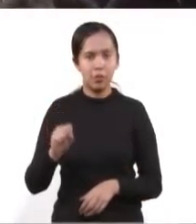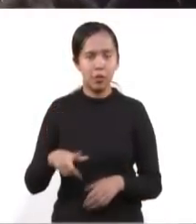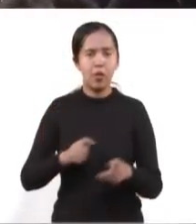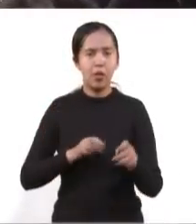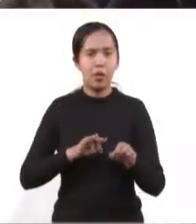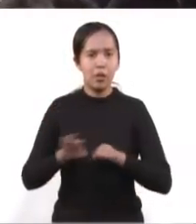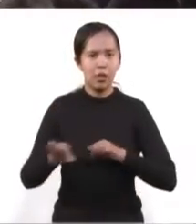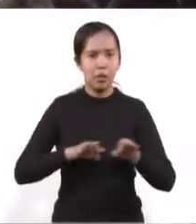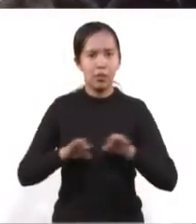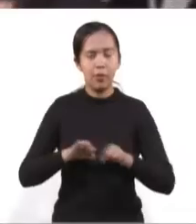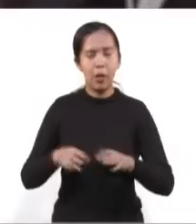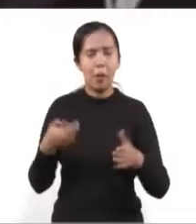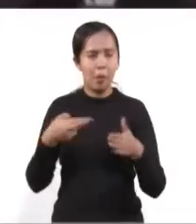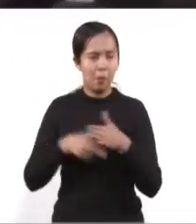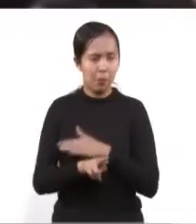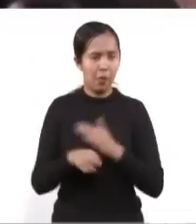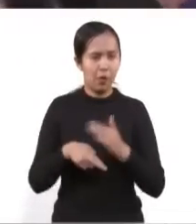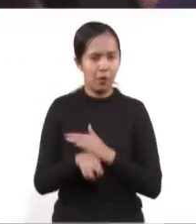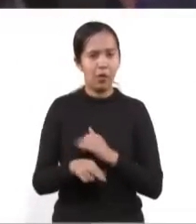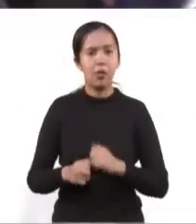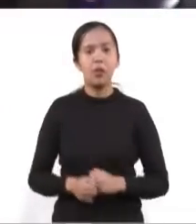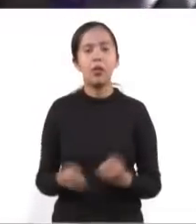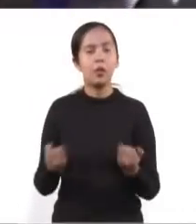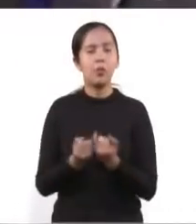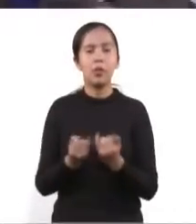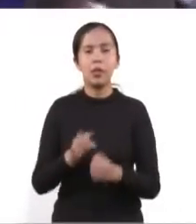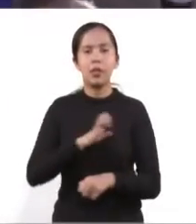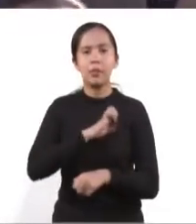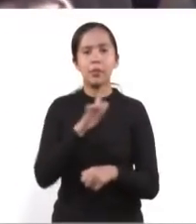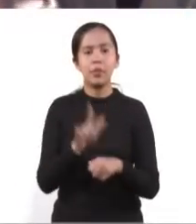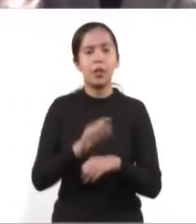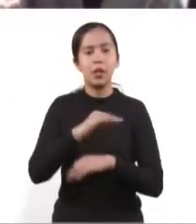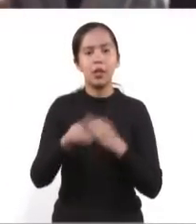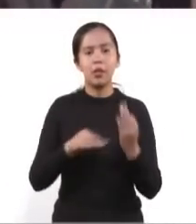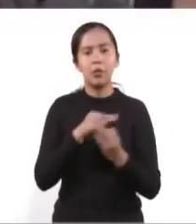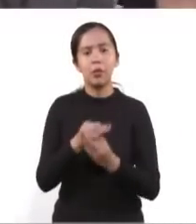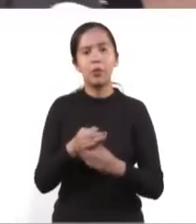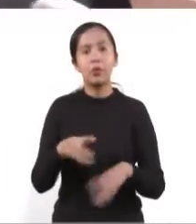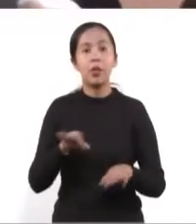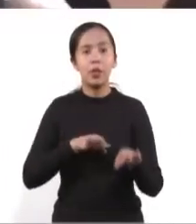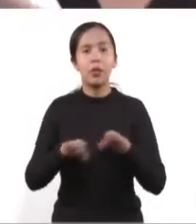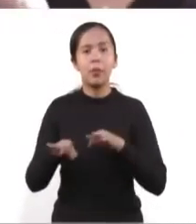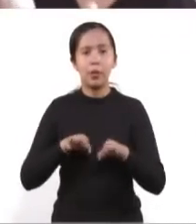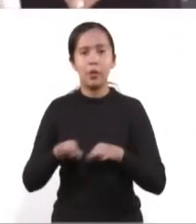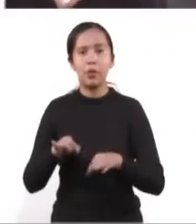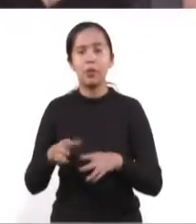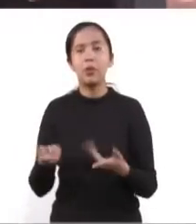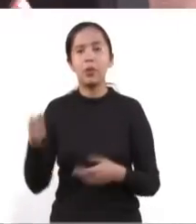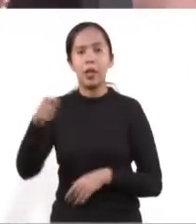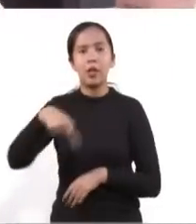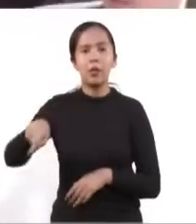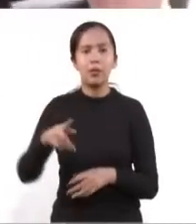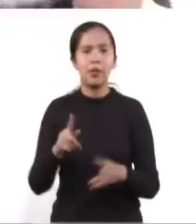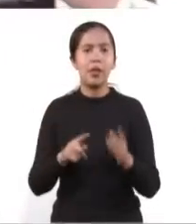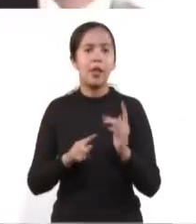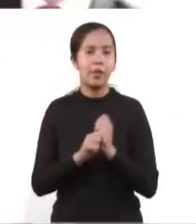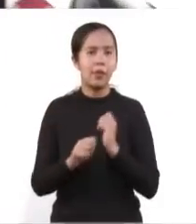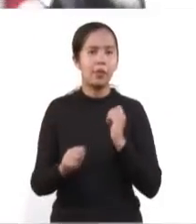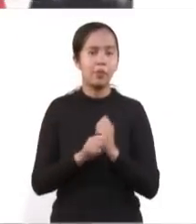Transporte Colectivo Metro, muy especialmente a todas y todos los trabajadores del Sistema de Transporte Colectivo